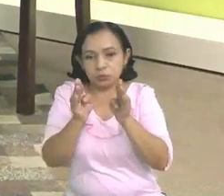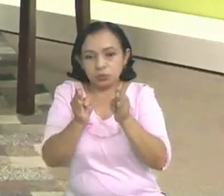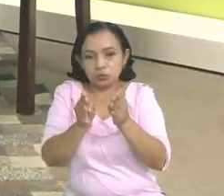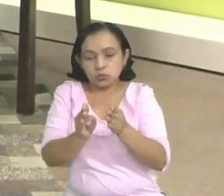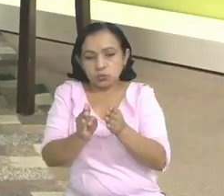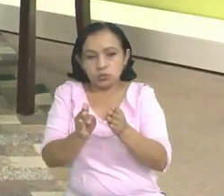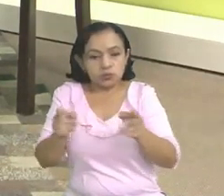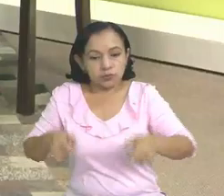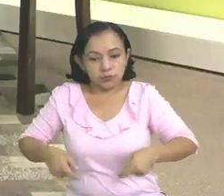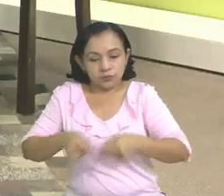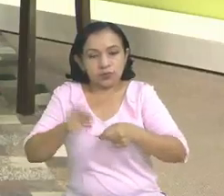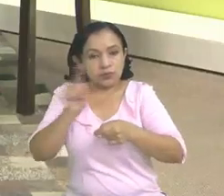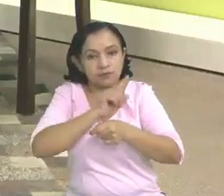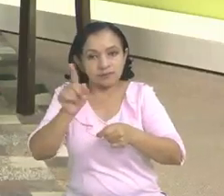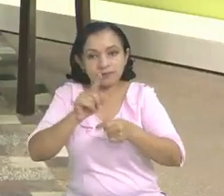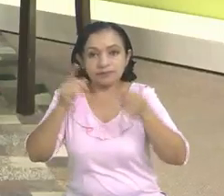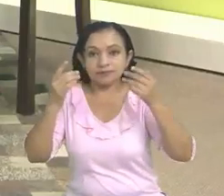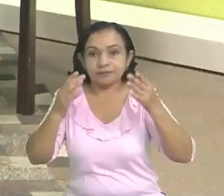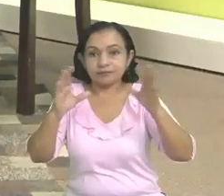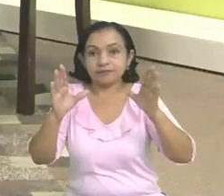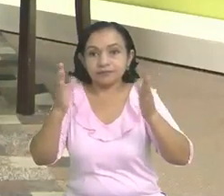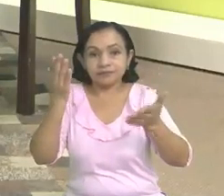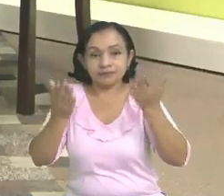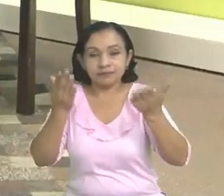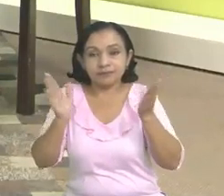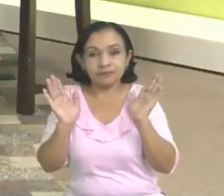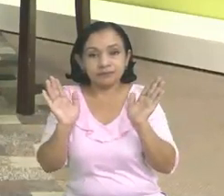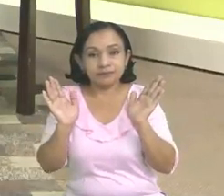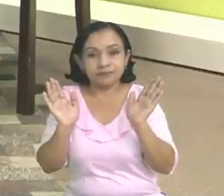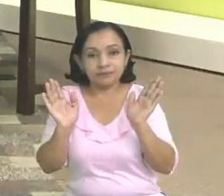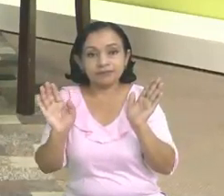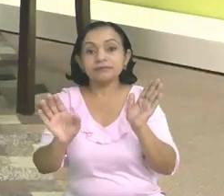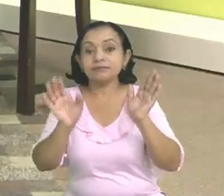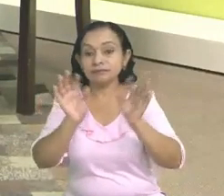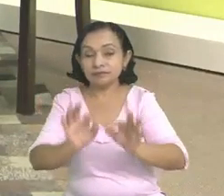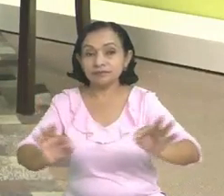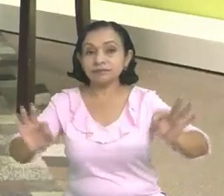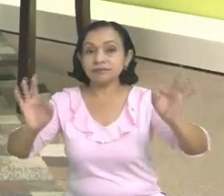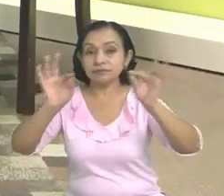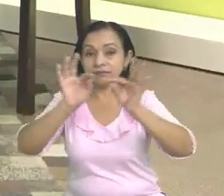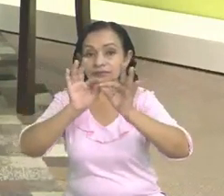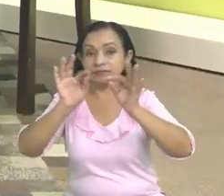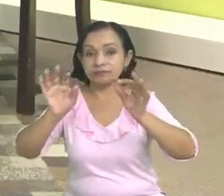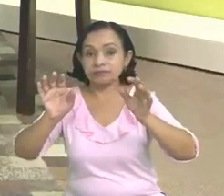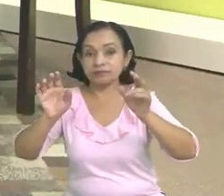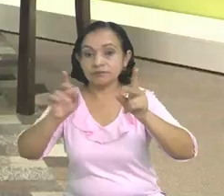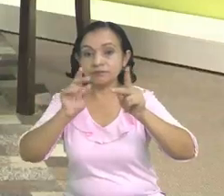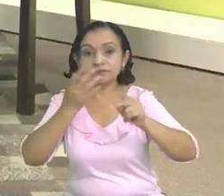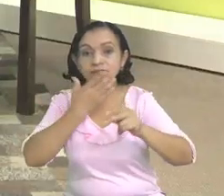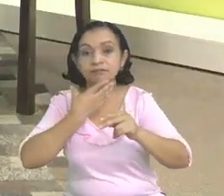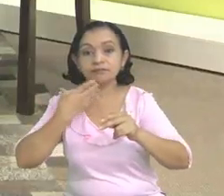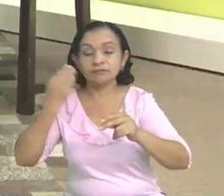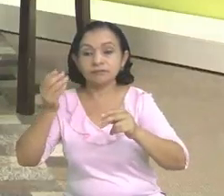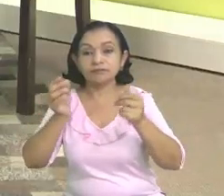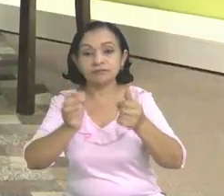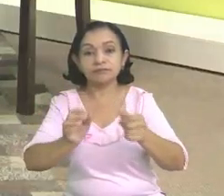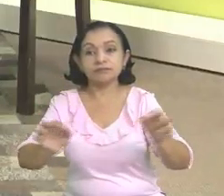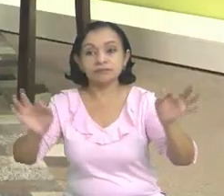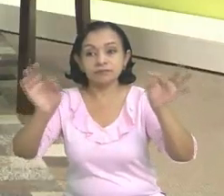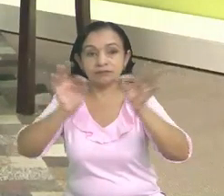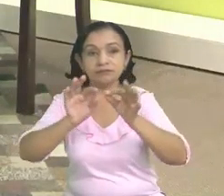pongo una faja. Cosas tan aparentemente simples para uno, pero que son muy, muy importantes para el adolescente. Muy determinantes para